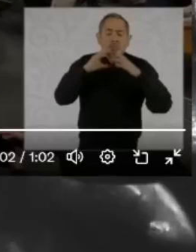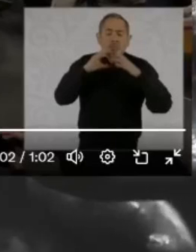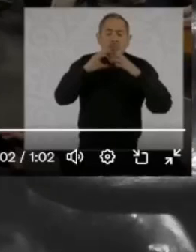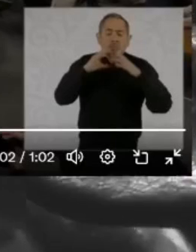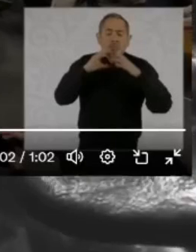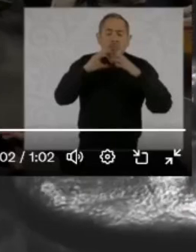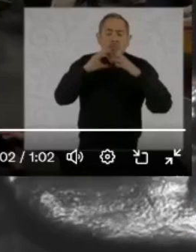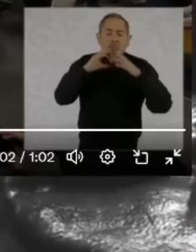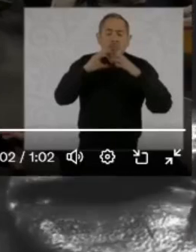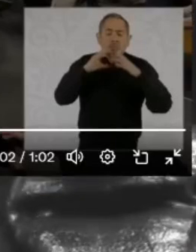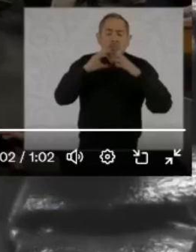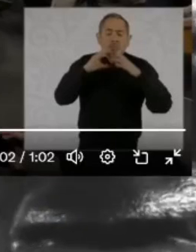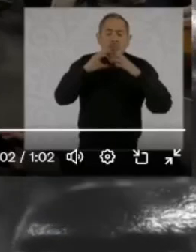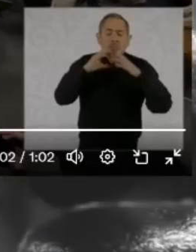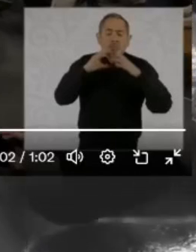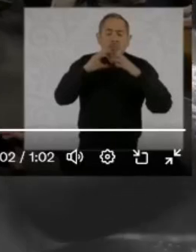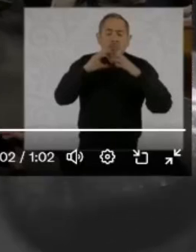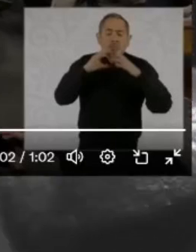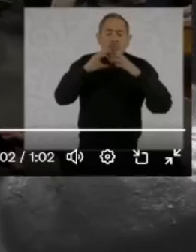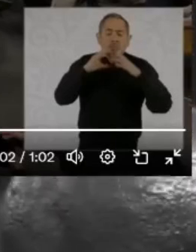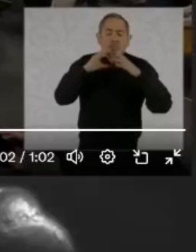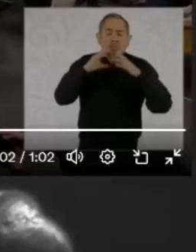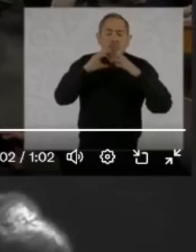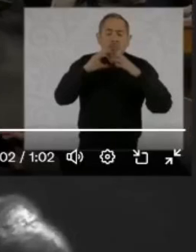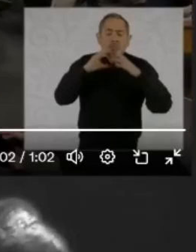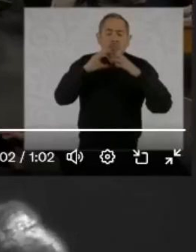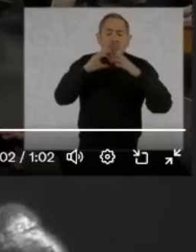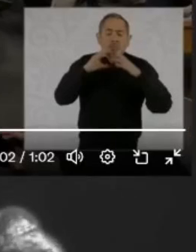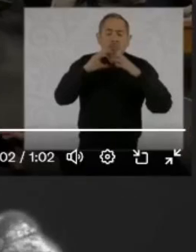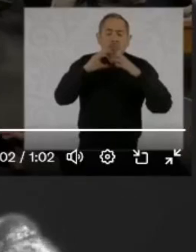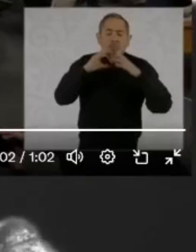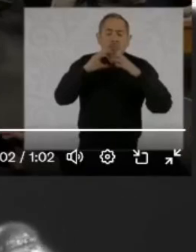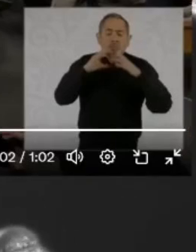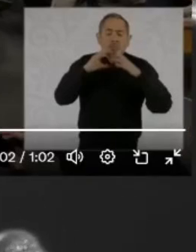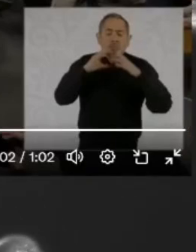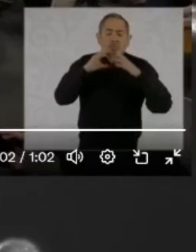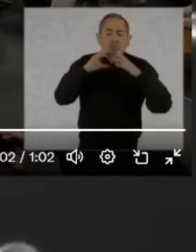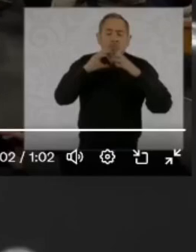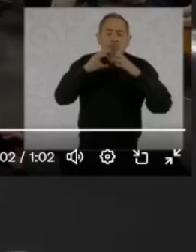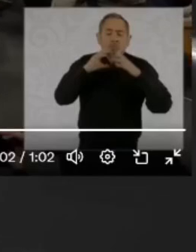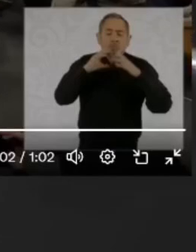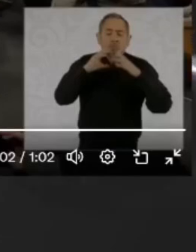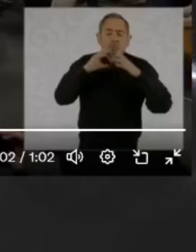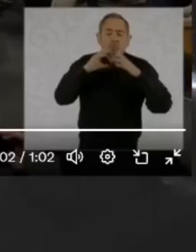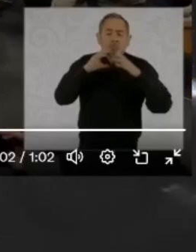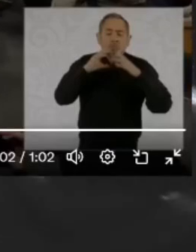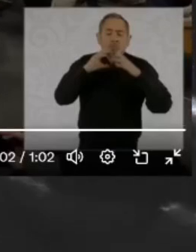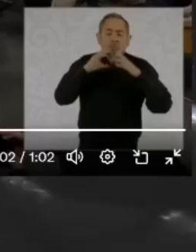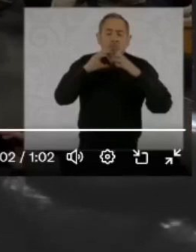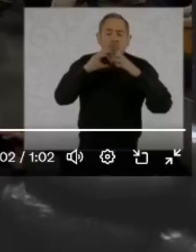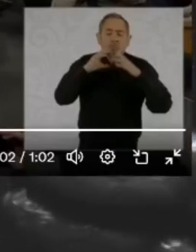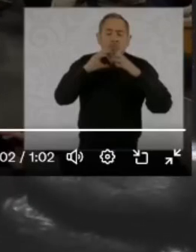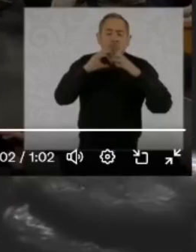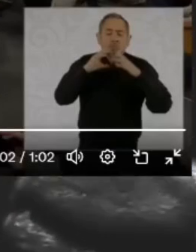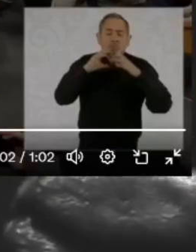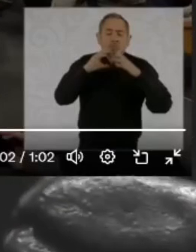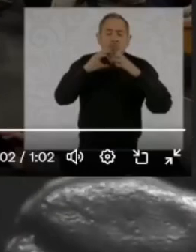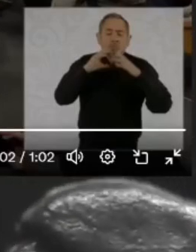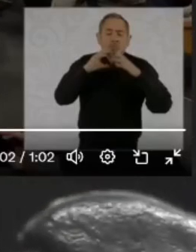inclusive tiene creo que su rancho hacia la Jusco, hay otro que no es hacia la Jusco, que también una parte que es de Tlalpan hacia la